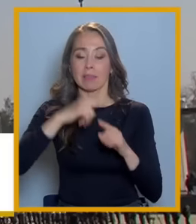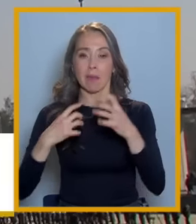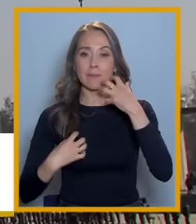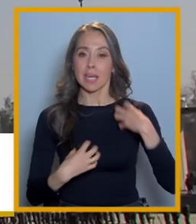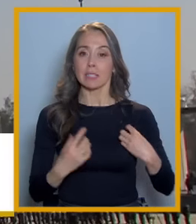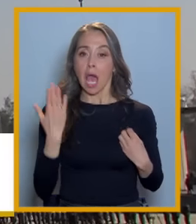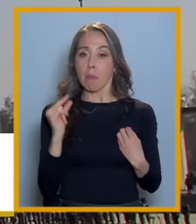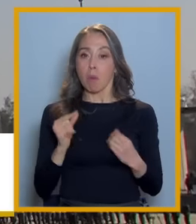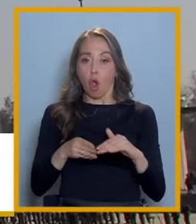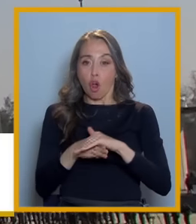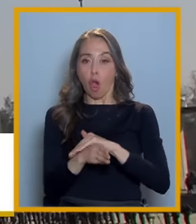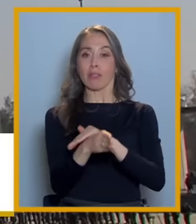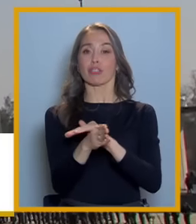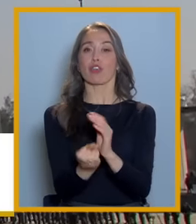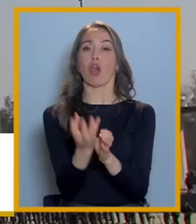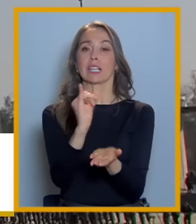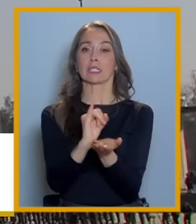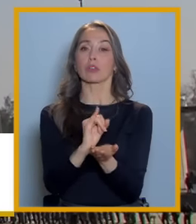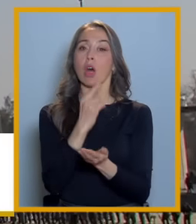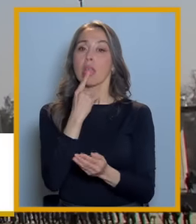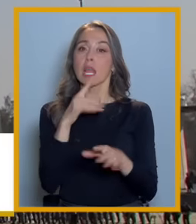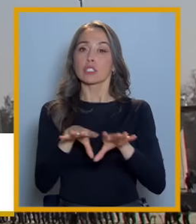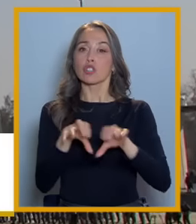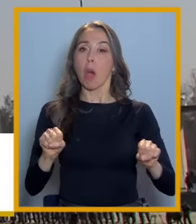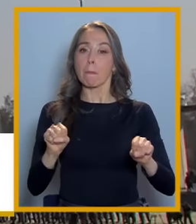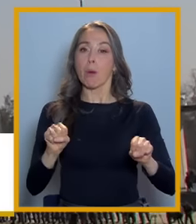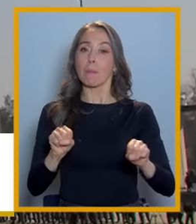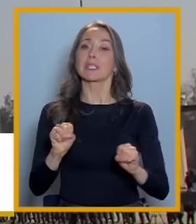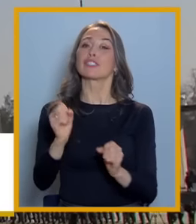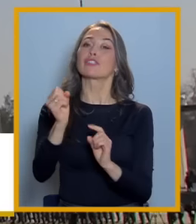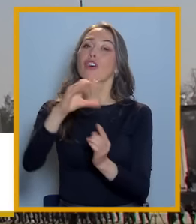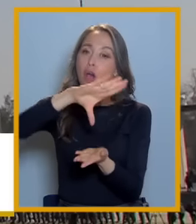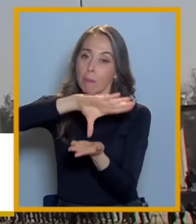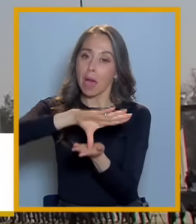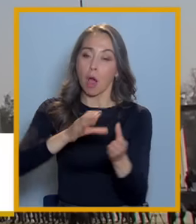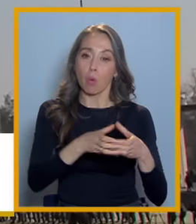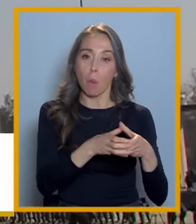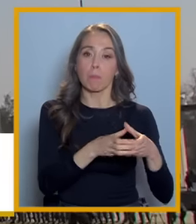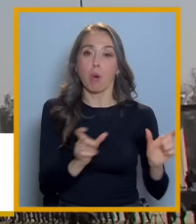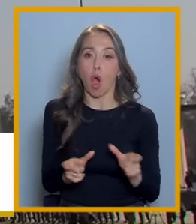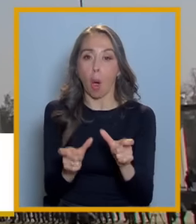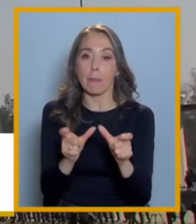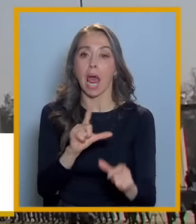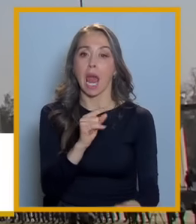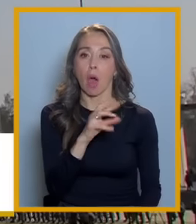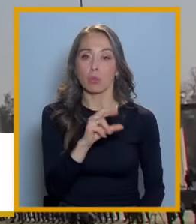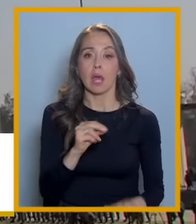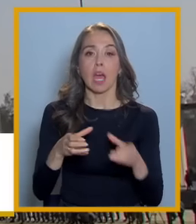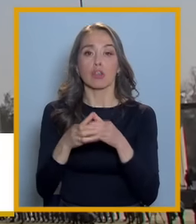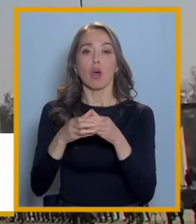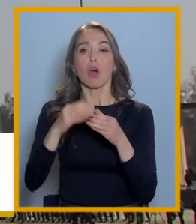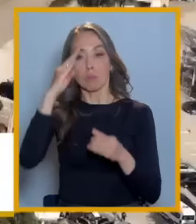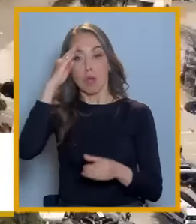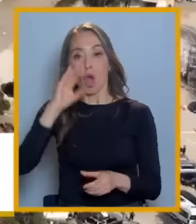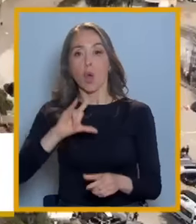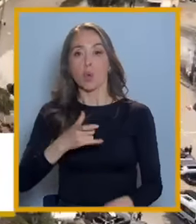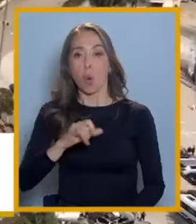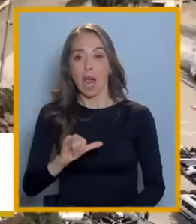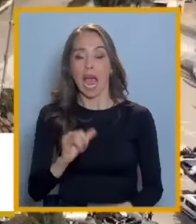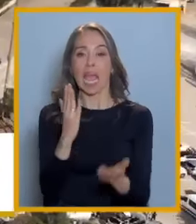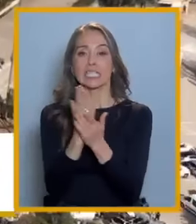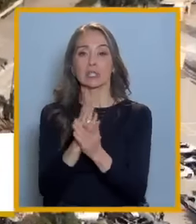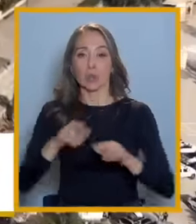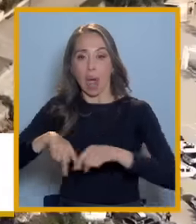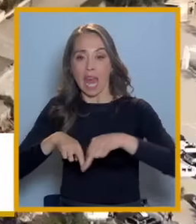poco a la institución, hoy se comprometen con nuestro país. Escuchábamos ahí el compromiso de la Brigada de Operaciones Lautaro, del Destacamento Montaña Yungay, de la